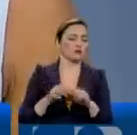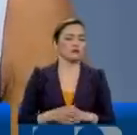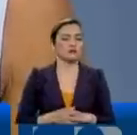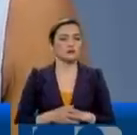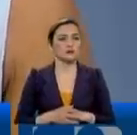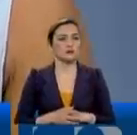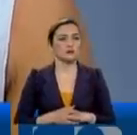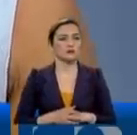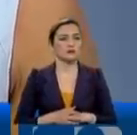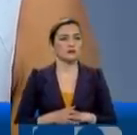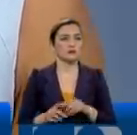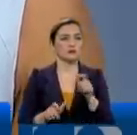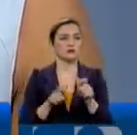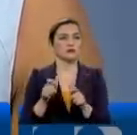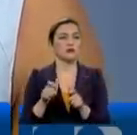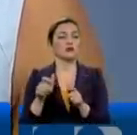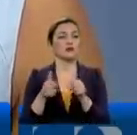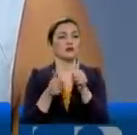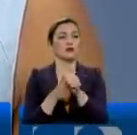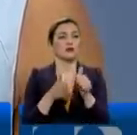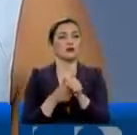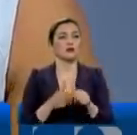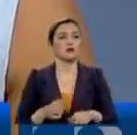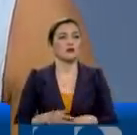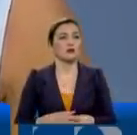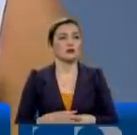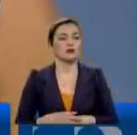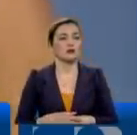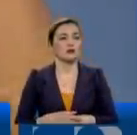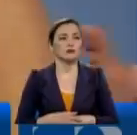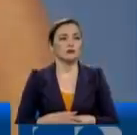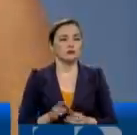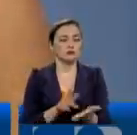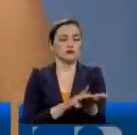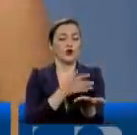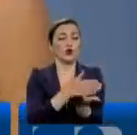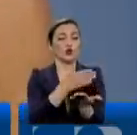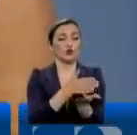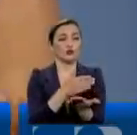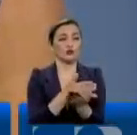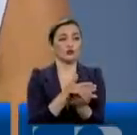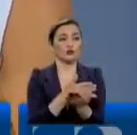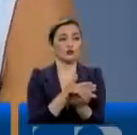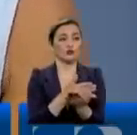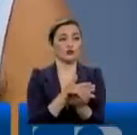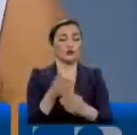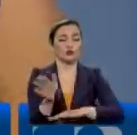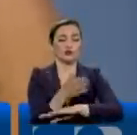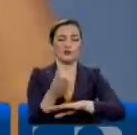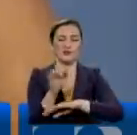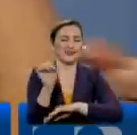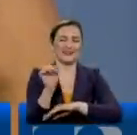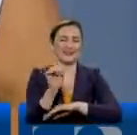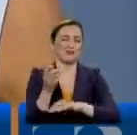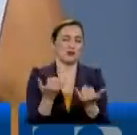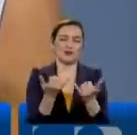comida. Lo que decían las personas, los vecinos que viven cerca de él, es que él ya no se acostumbra a cocinar en una cocina como la que nosotros lo hacemos, así